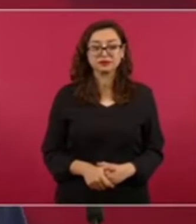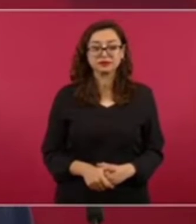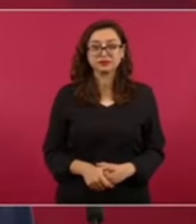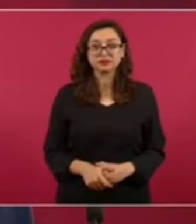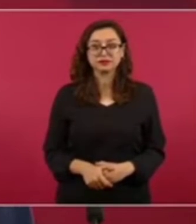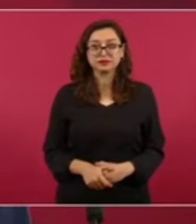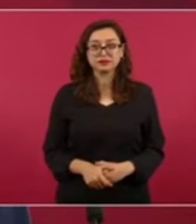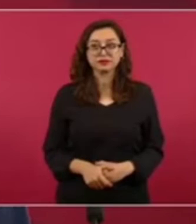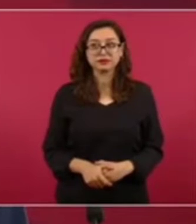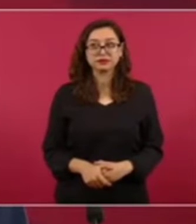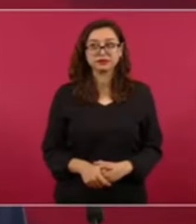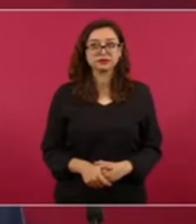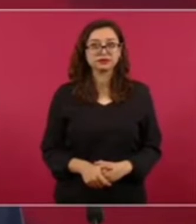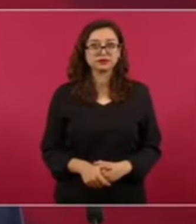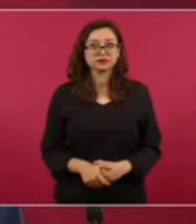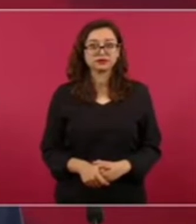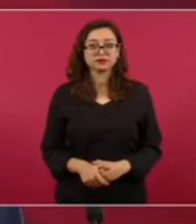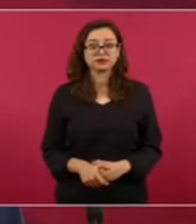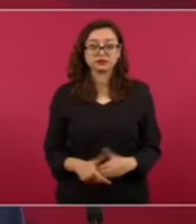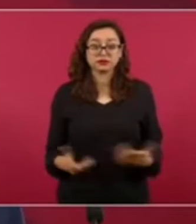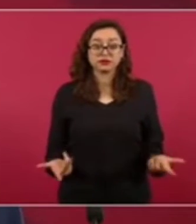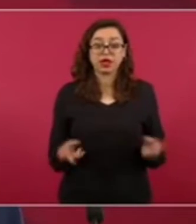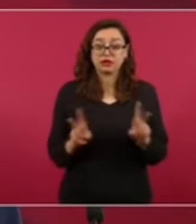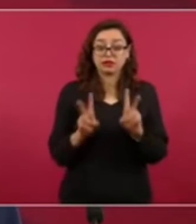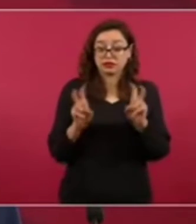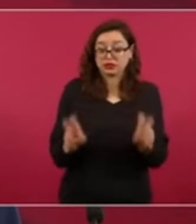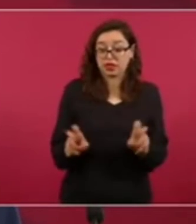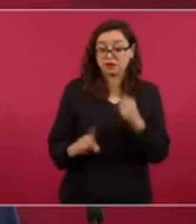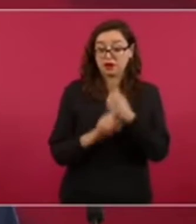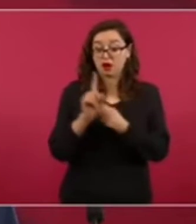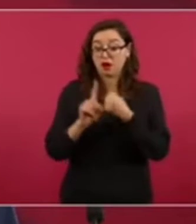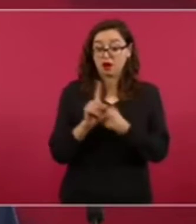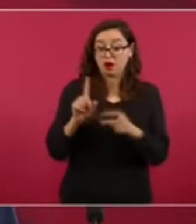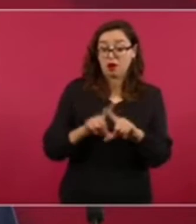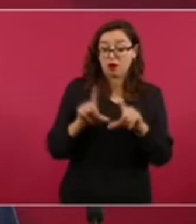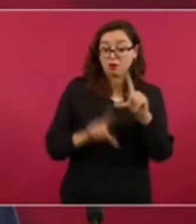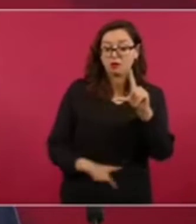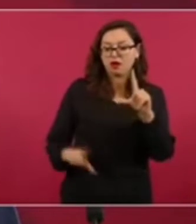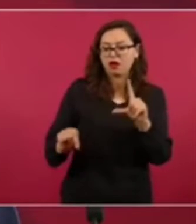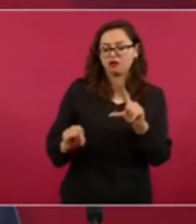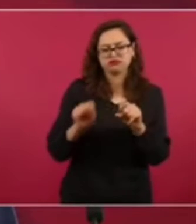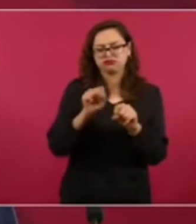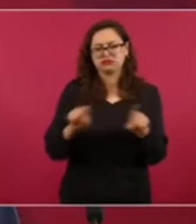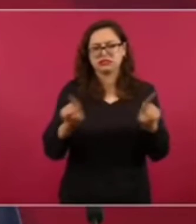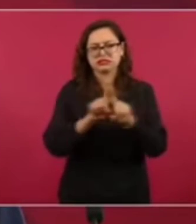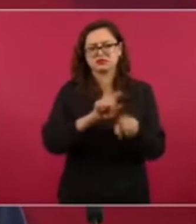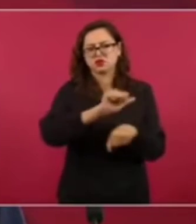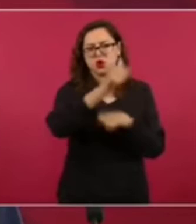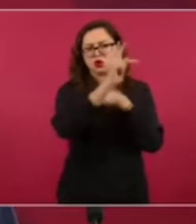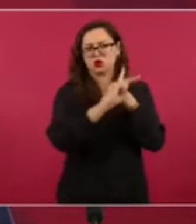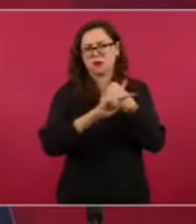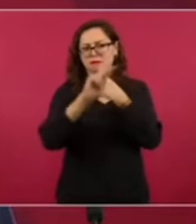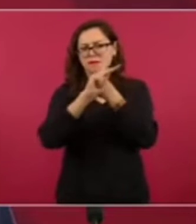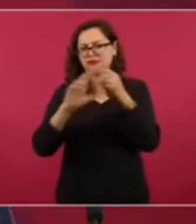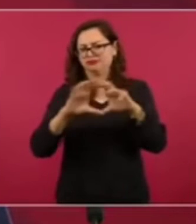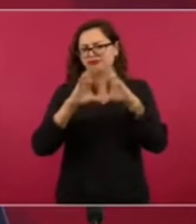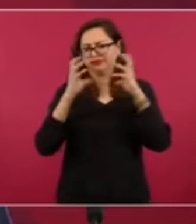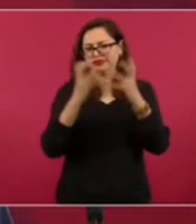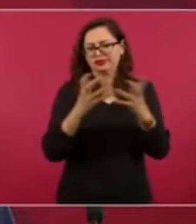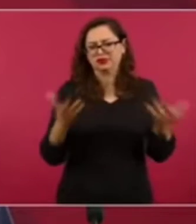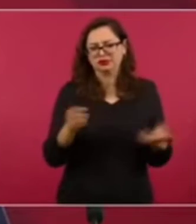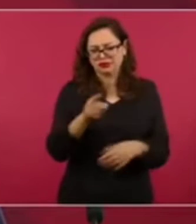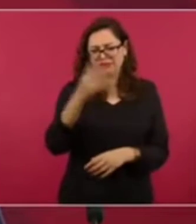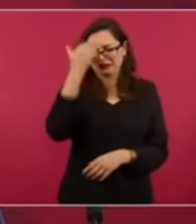Lo estamos viendo y no es un asunto nada más de México, es del mundo. ¿Ustedes creen que el New York Times,